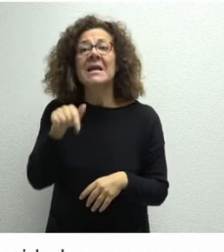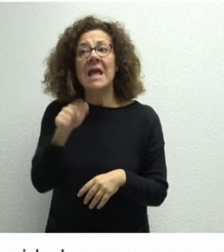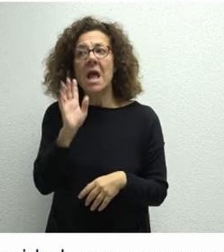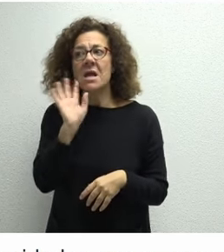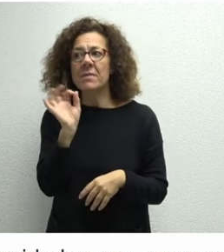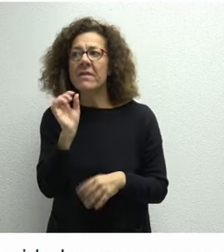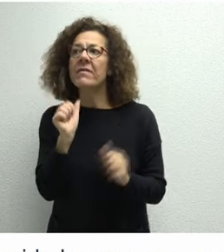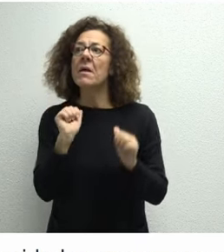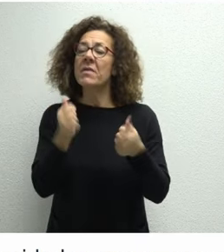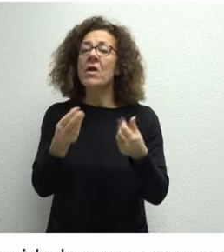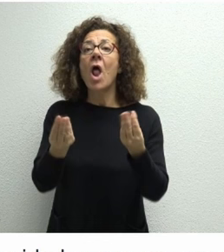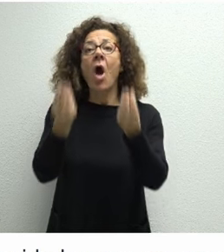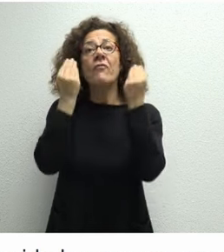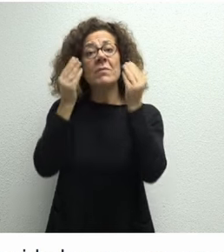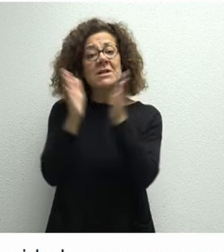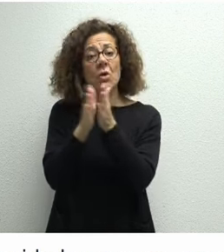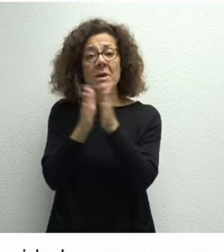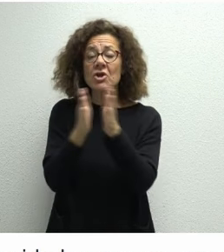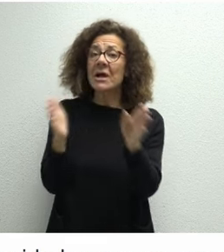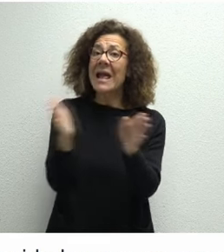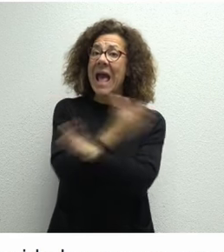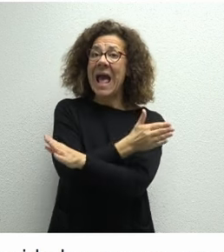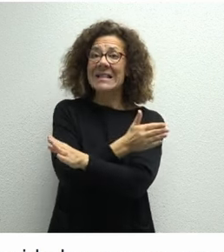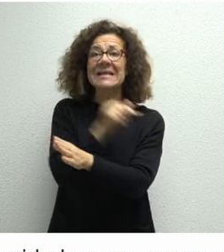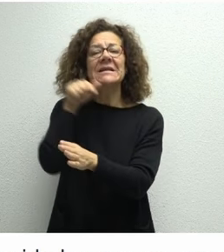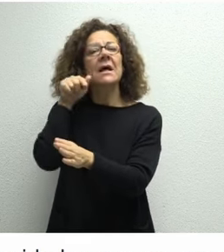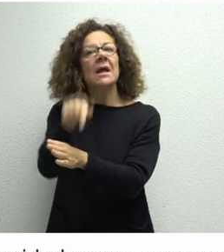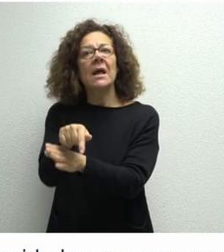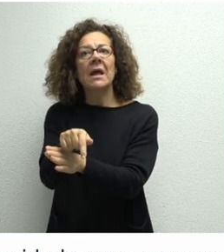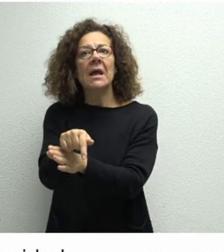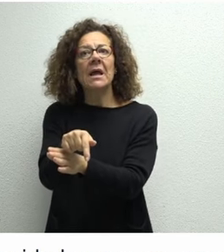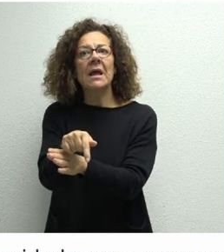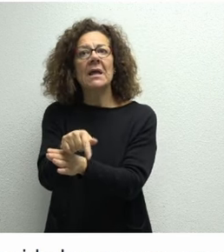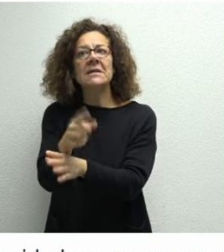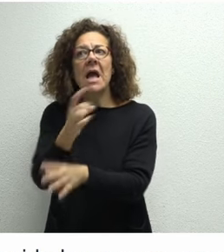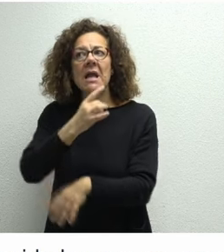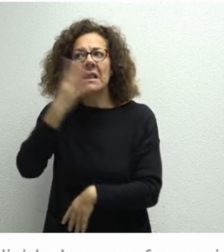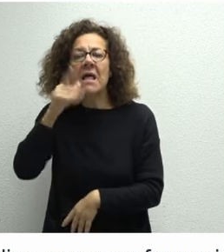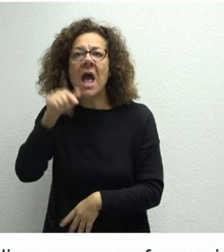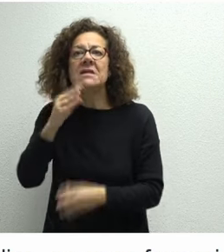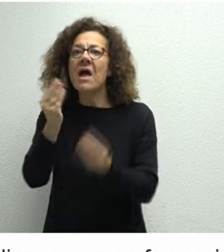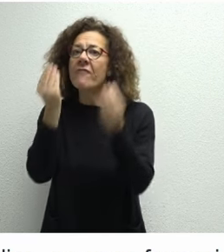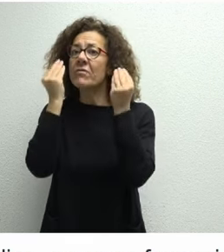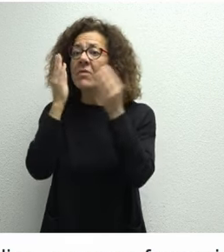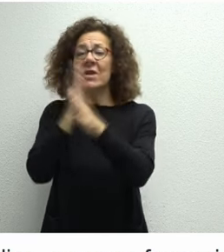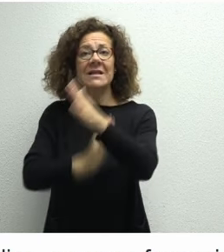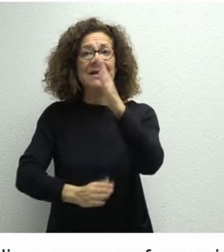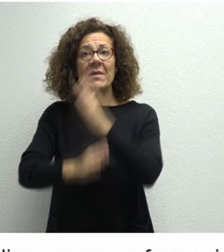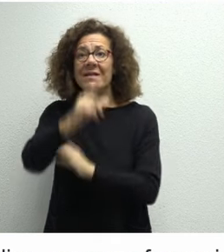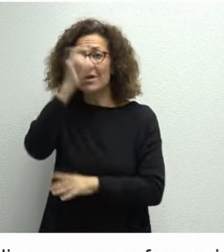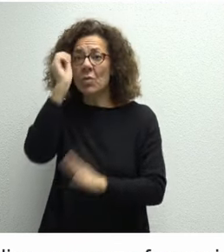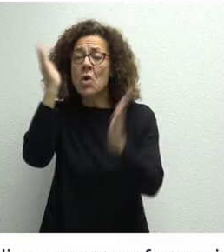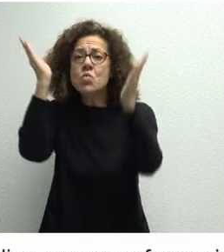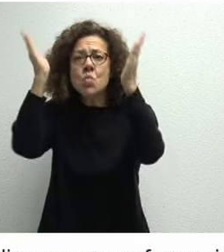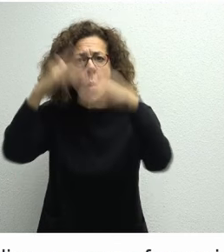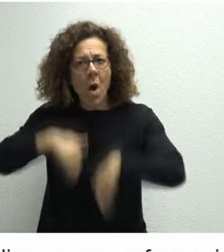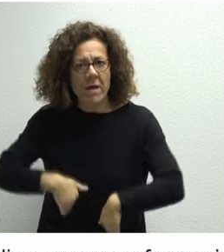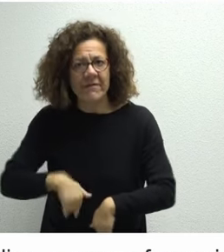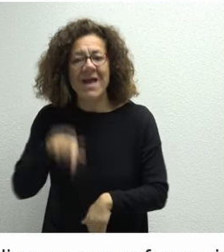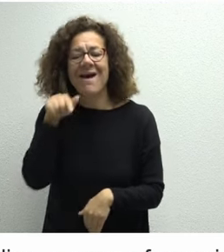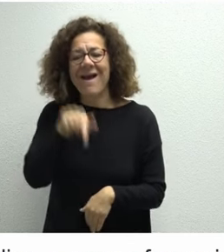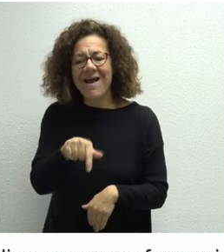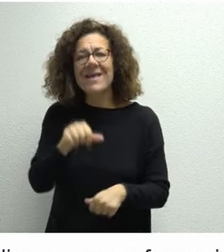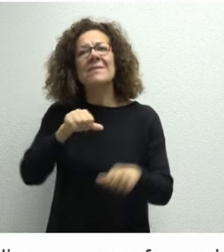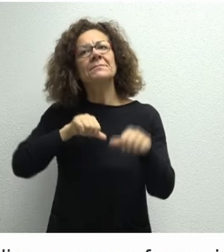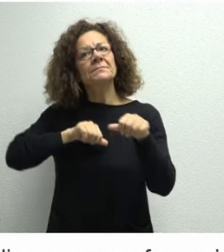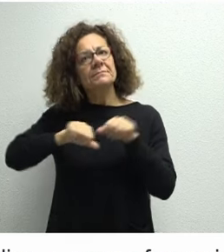empezaron a formarse compañeros que antes no tenían Esa esa idea esa formación en discapacidad intelectual y yo cre creo que ha hay Ya